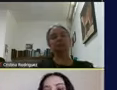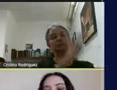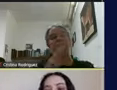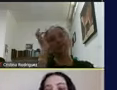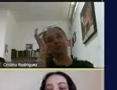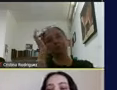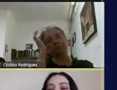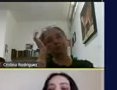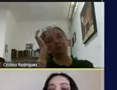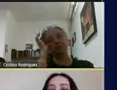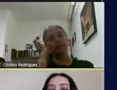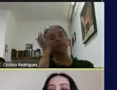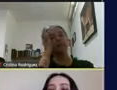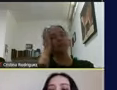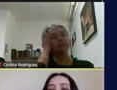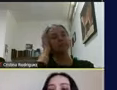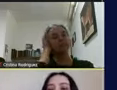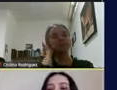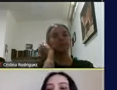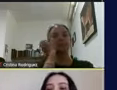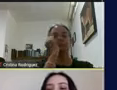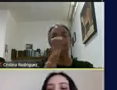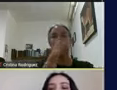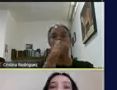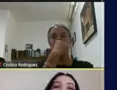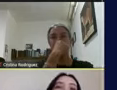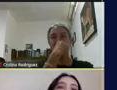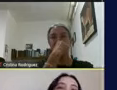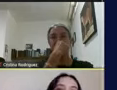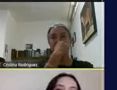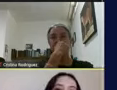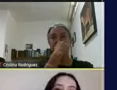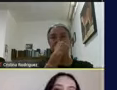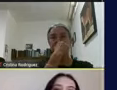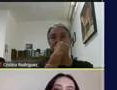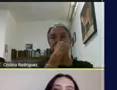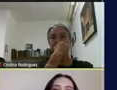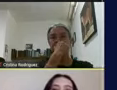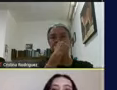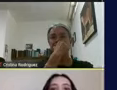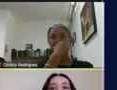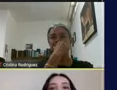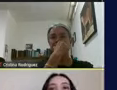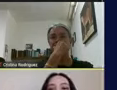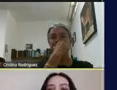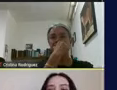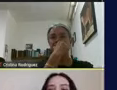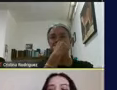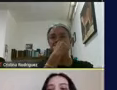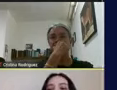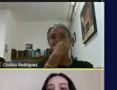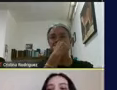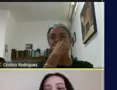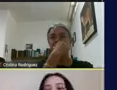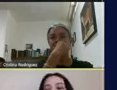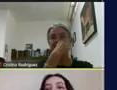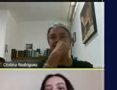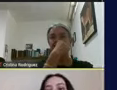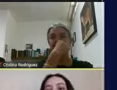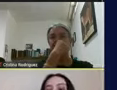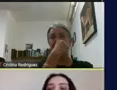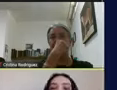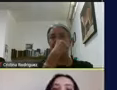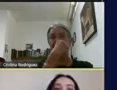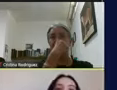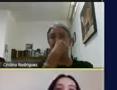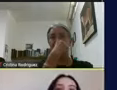estemos rehabilitando. Se le pueden empezar a hacer cambios de dirección, cambios de carrera, que el paciente empiece a trotar, que empiece a saltar,